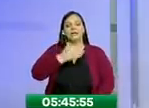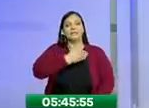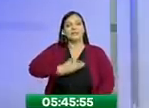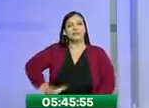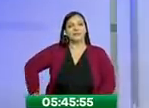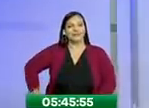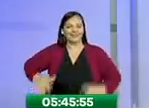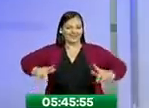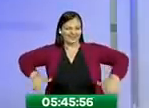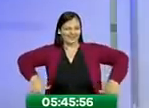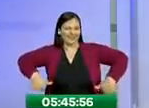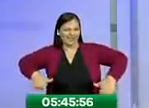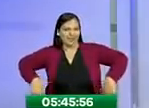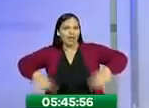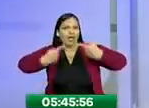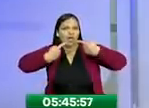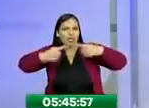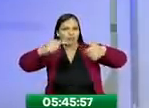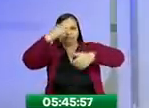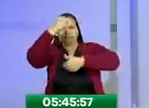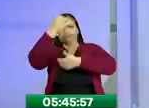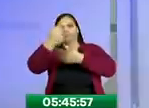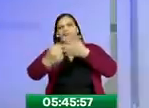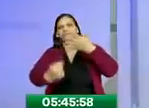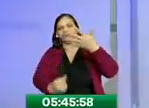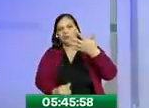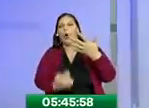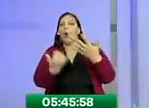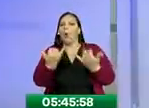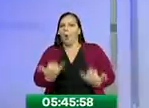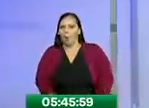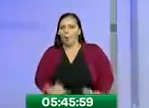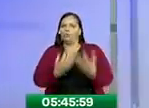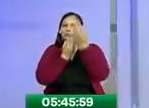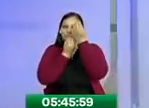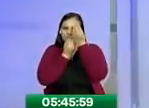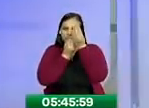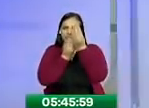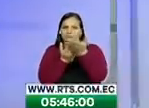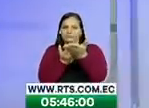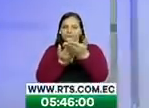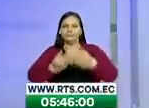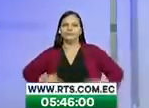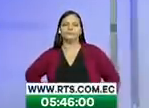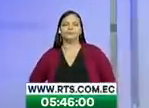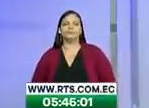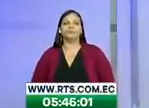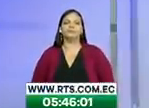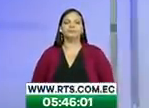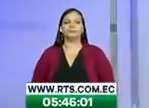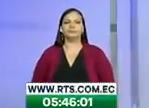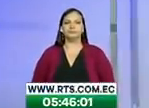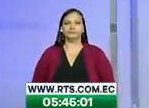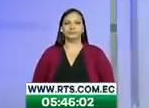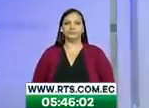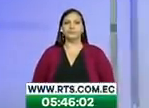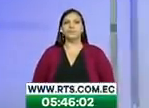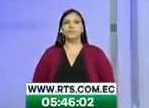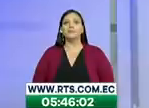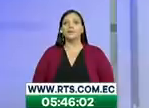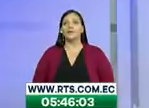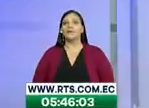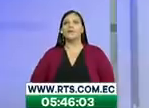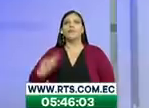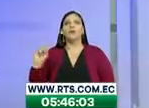que vamos a estar más adelante informando, y la gente quiere saber, tiene muchas preguntas, muchas dudas. Lo que sí puedo decir rápidamente es que no hay desabastecimiento. La